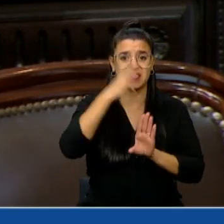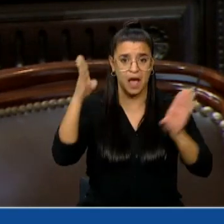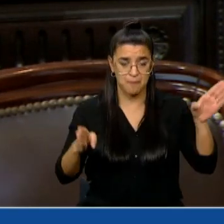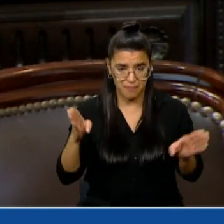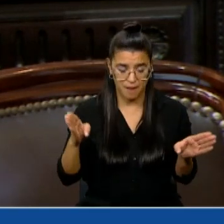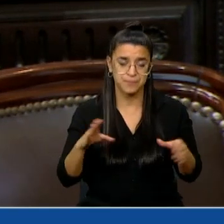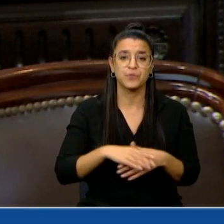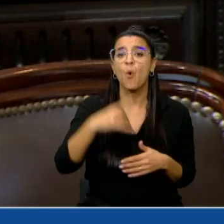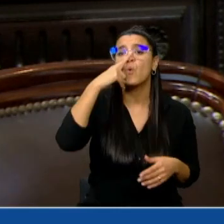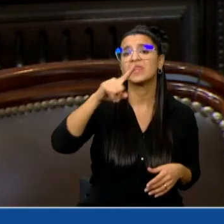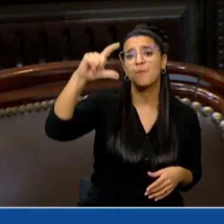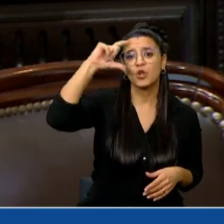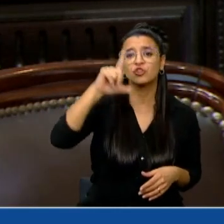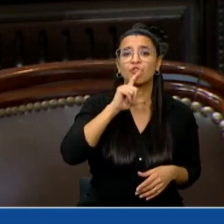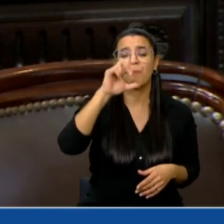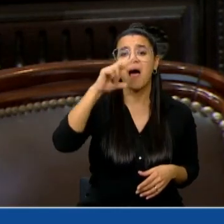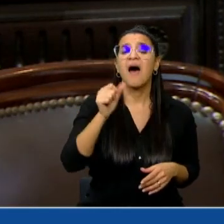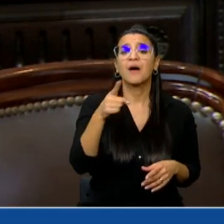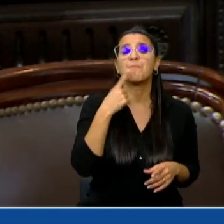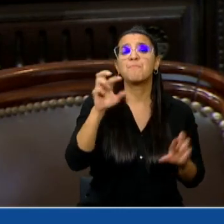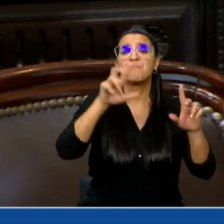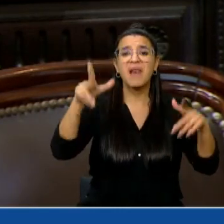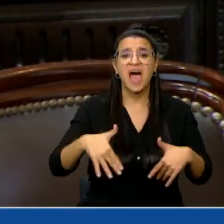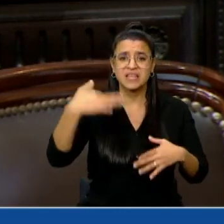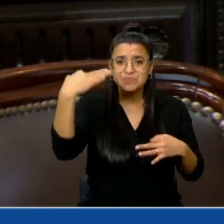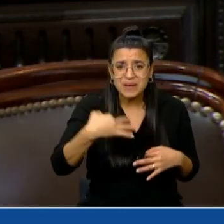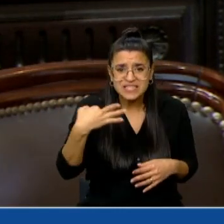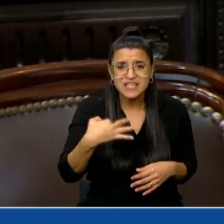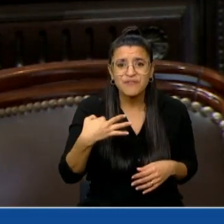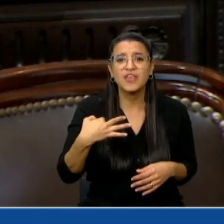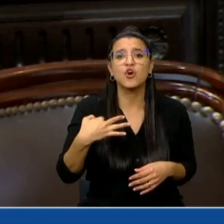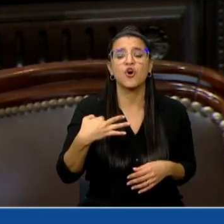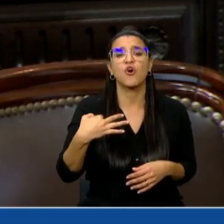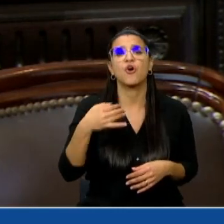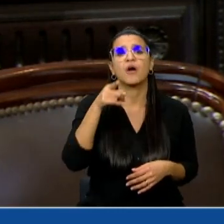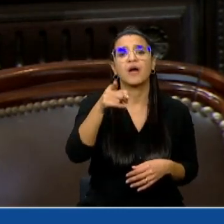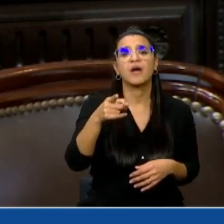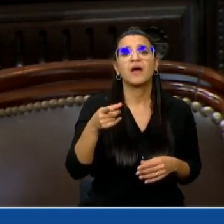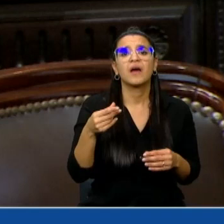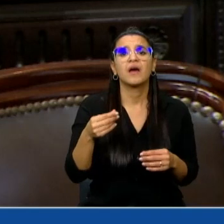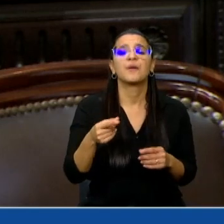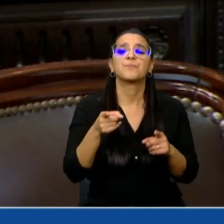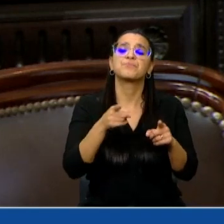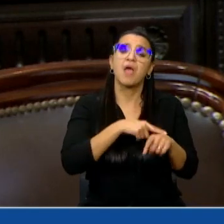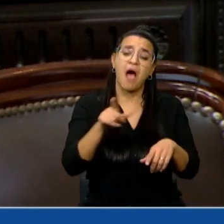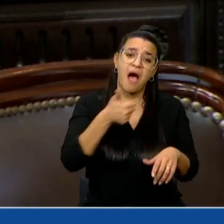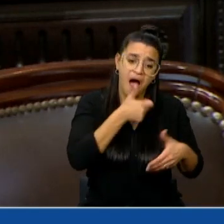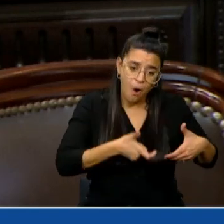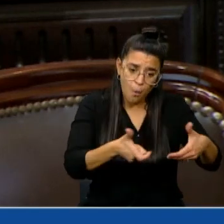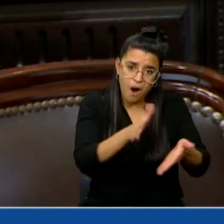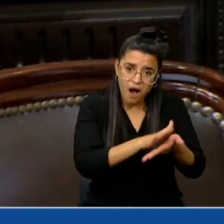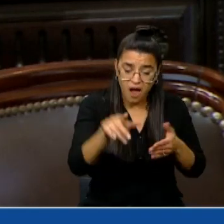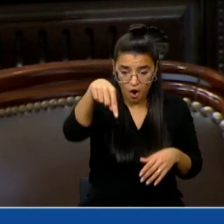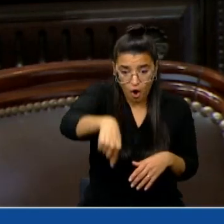el PROAS. Es decir, que son para programas específicos que han ido a agua y saneamiento, y lo que vamos a hacer